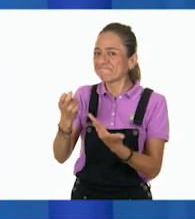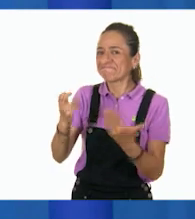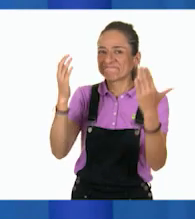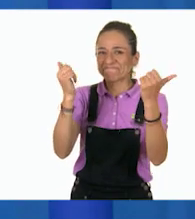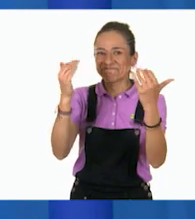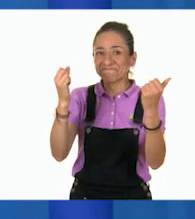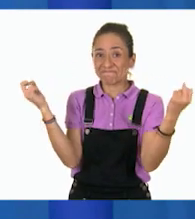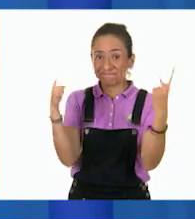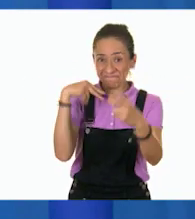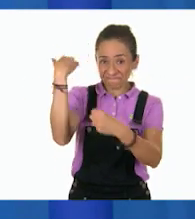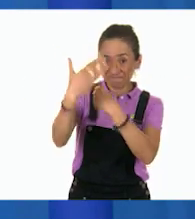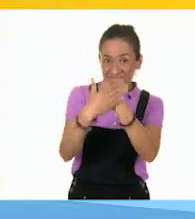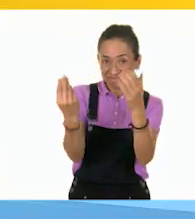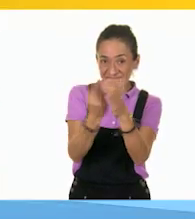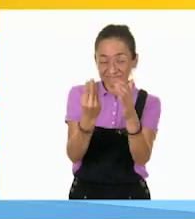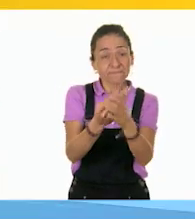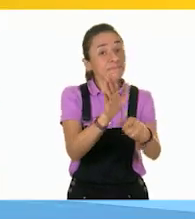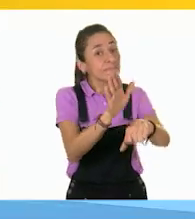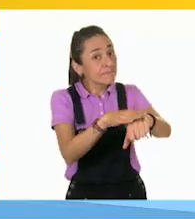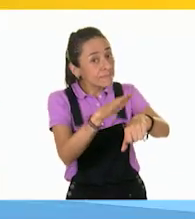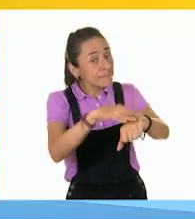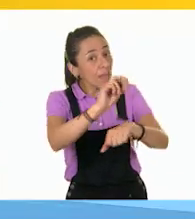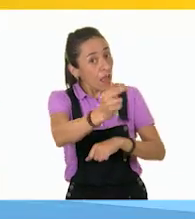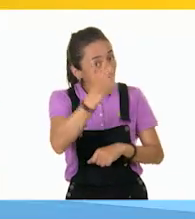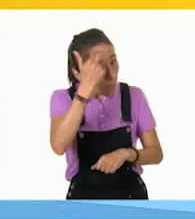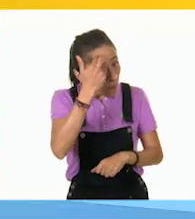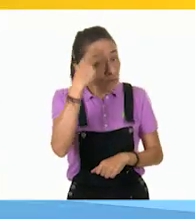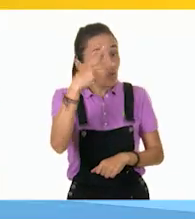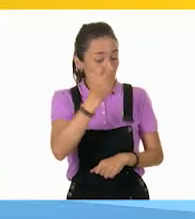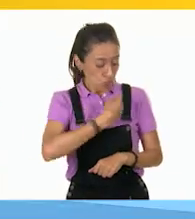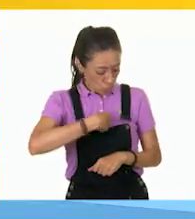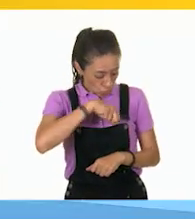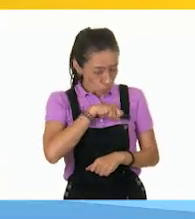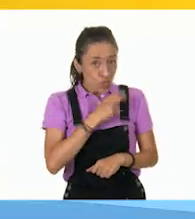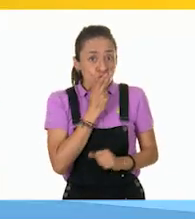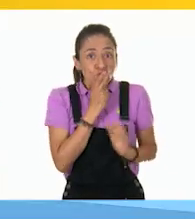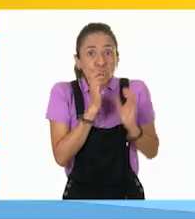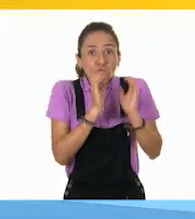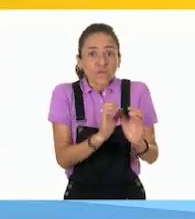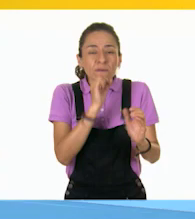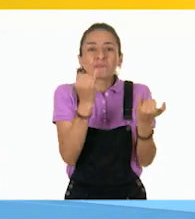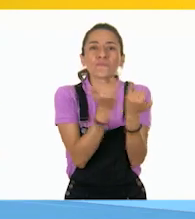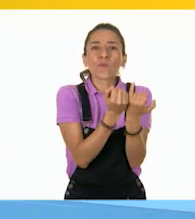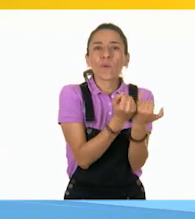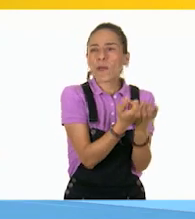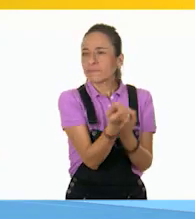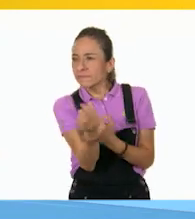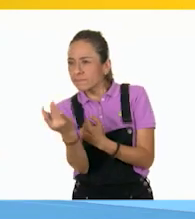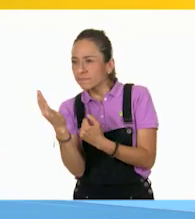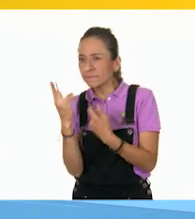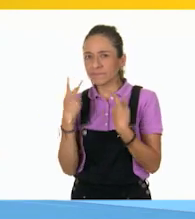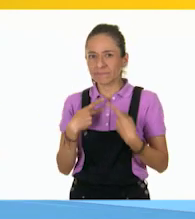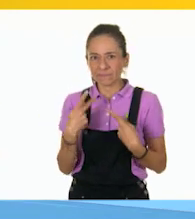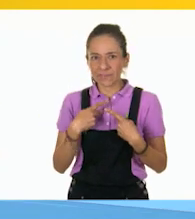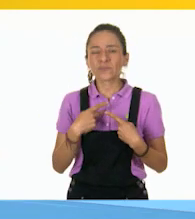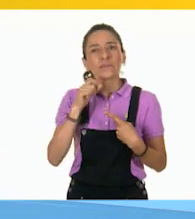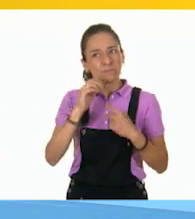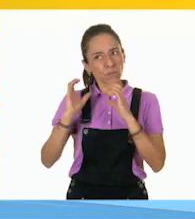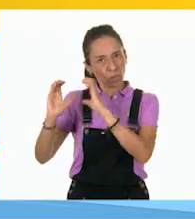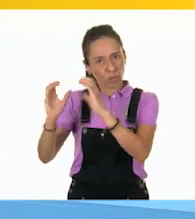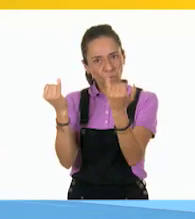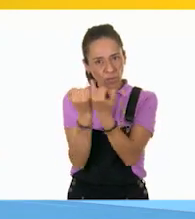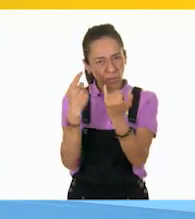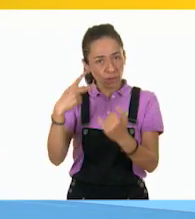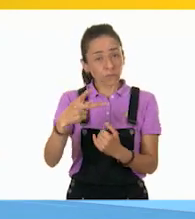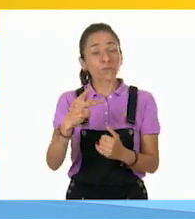próxima sesión. Adiós. Recuerda también cuidar tu salud y cuidar de las personas que están a tu alrededor. Sigue las recomendaciones